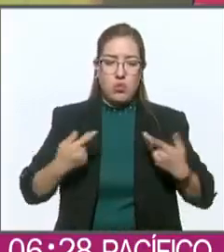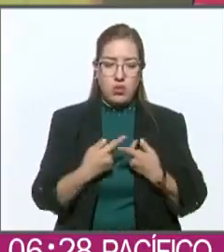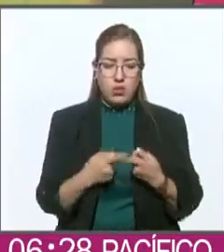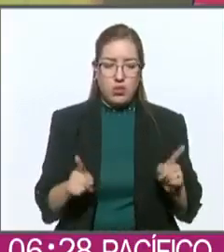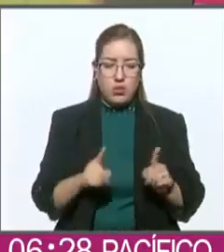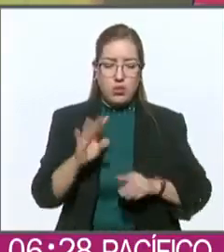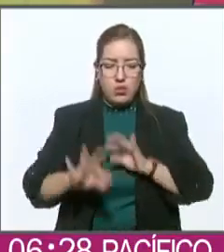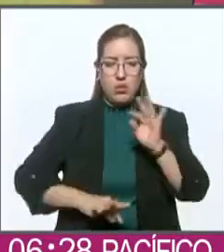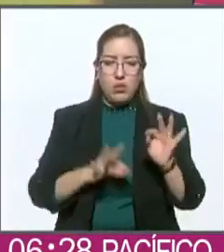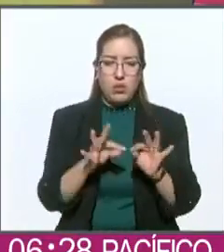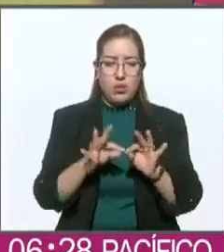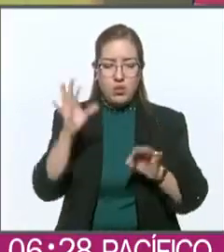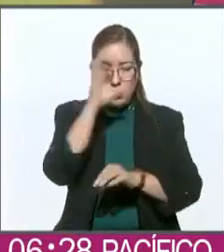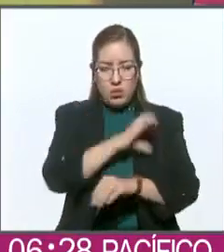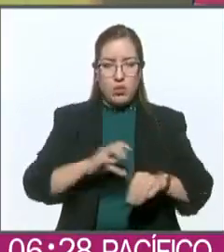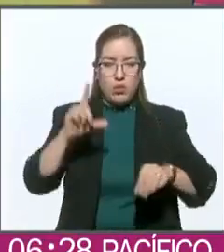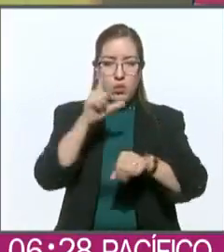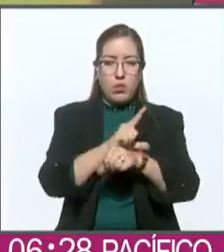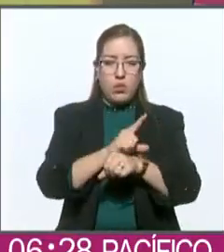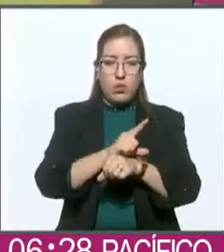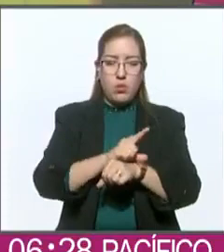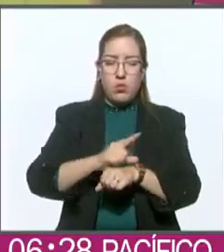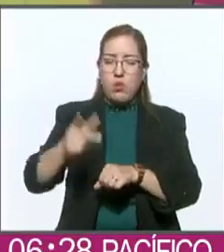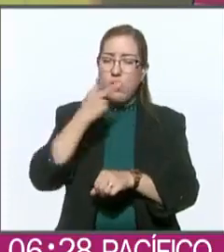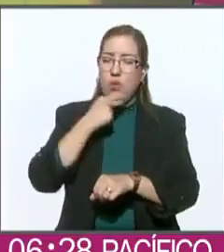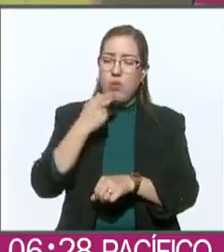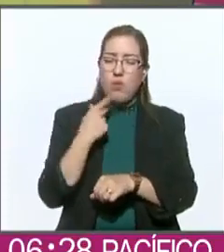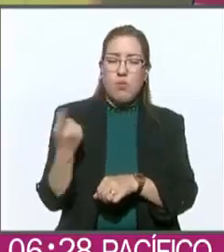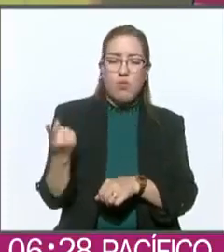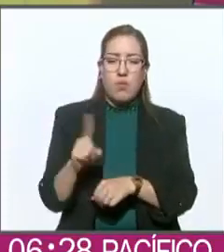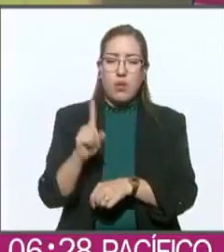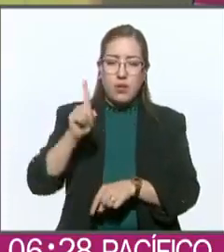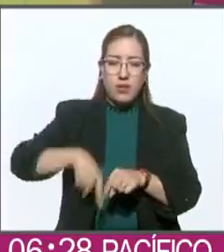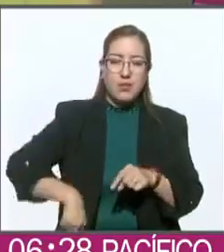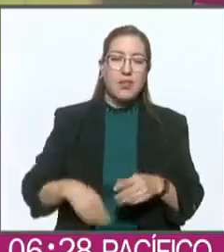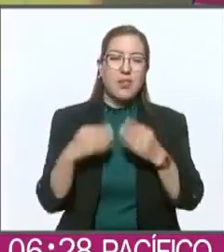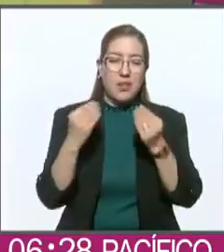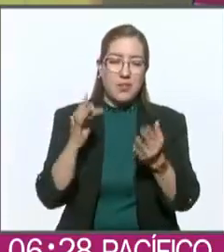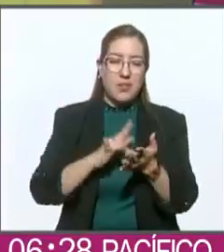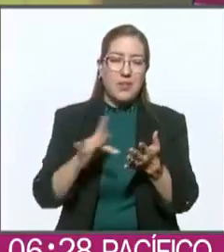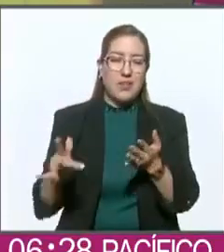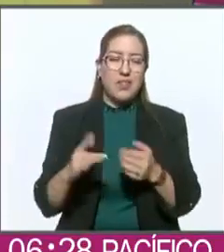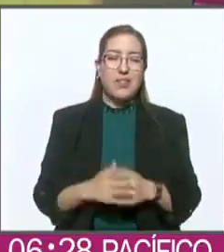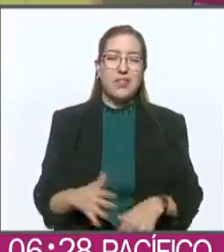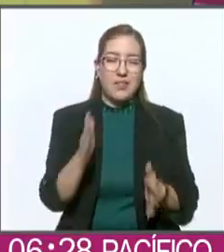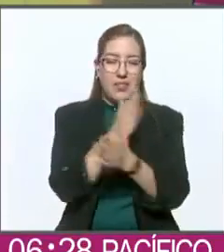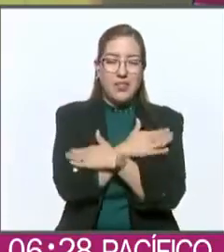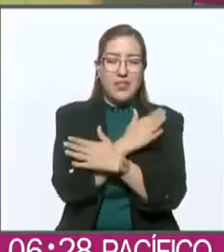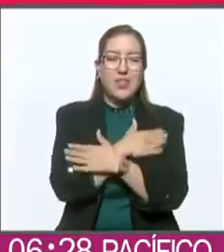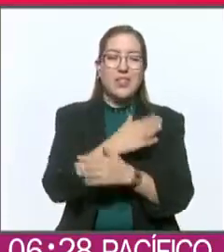poder, combatiendo una cultura patriarcal que todavía falta mucho por acabar. Gracias, senadora.